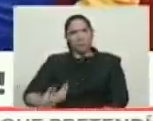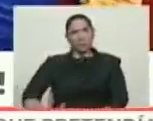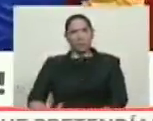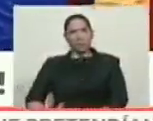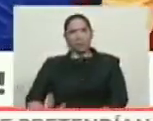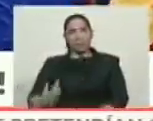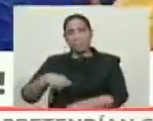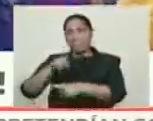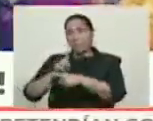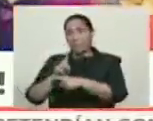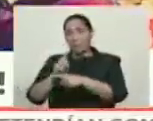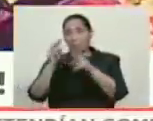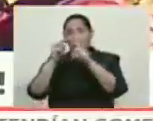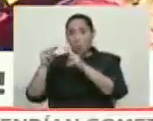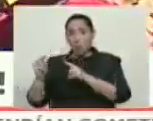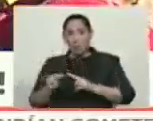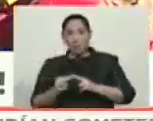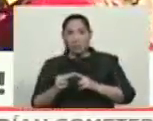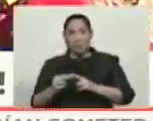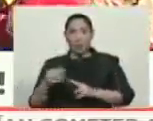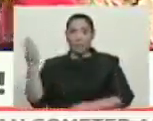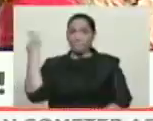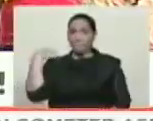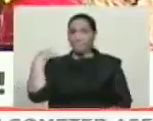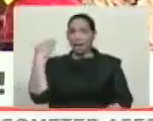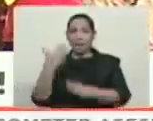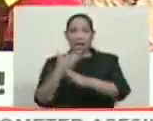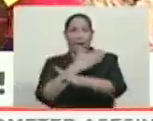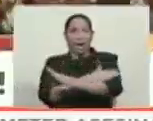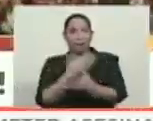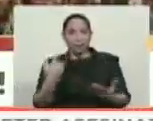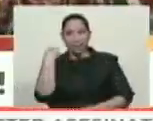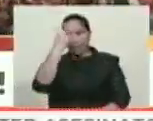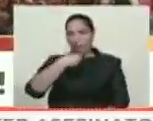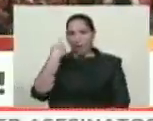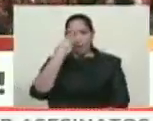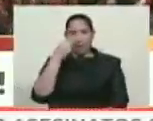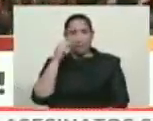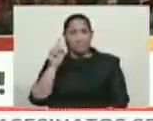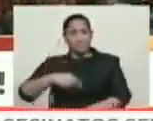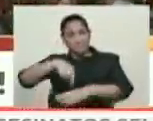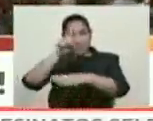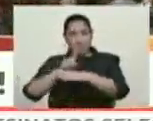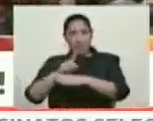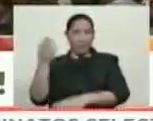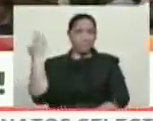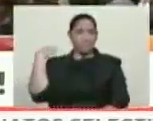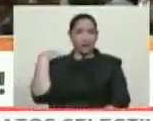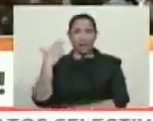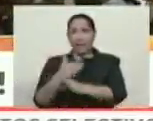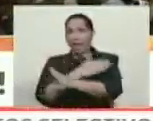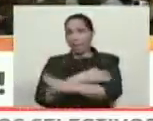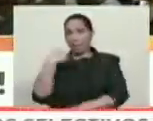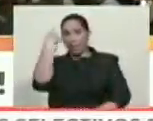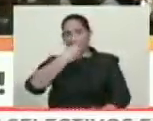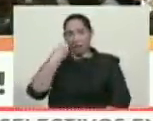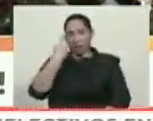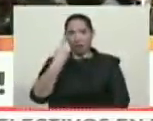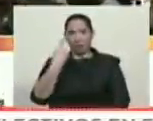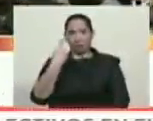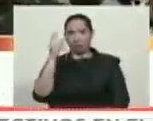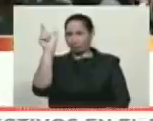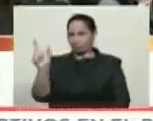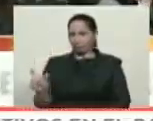primero le conocimos la espalda antes que la cara. Primero dio la espalda antes que la cara. No